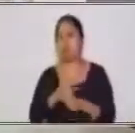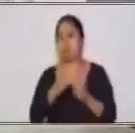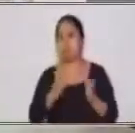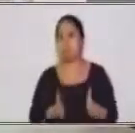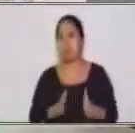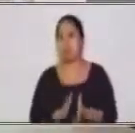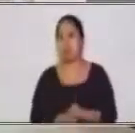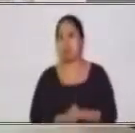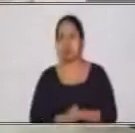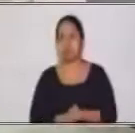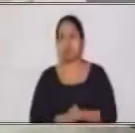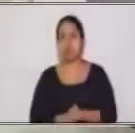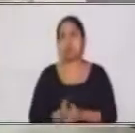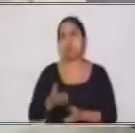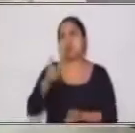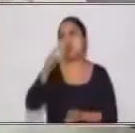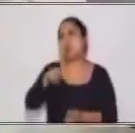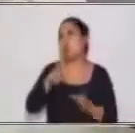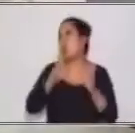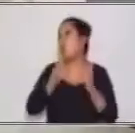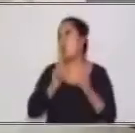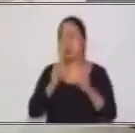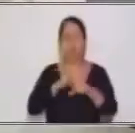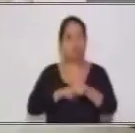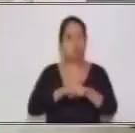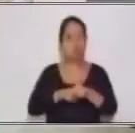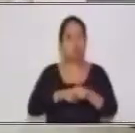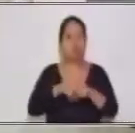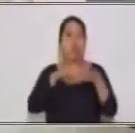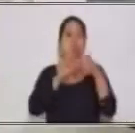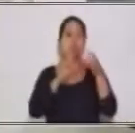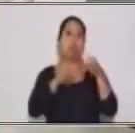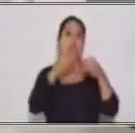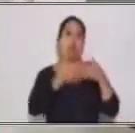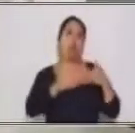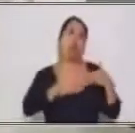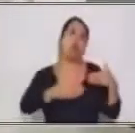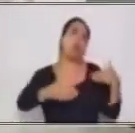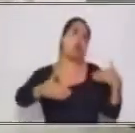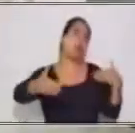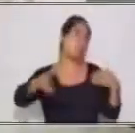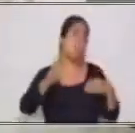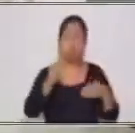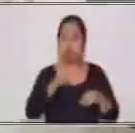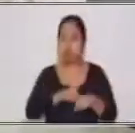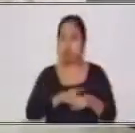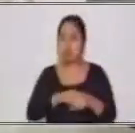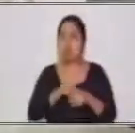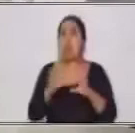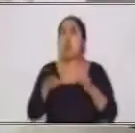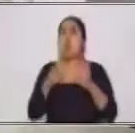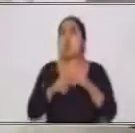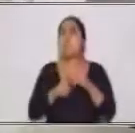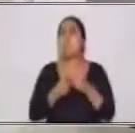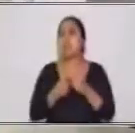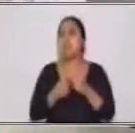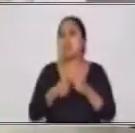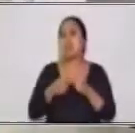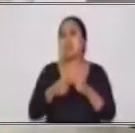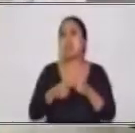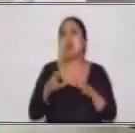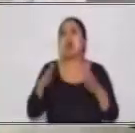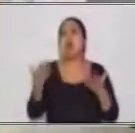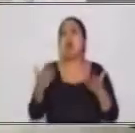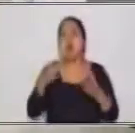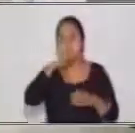exista mucho tiempo para poderles contar todo el contexto de José Martí cuando viene aquí a Guatemala y cómo surge el poema y cómo surge la niña de